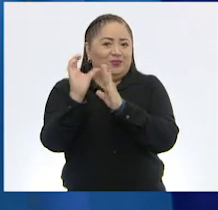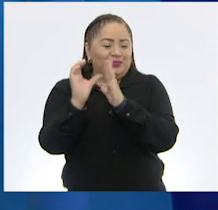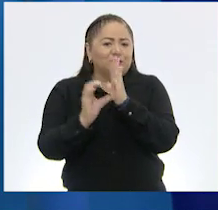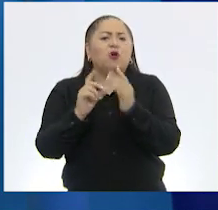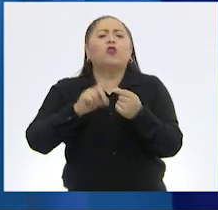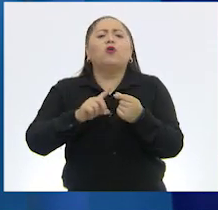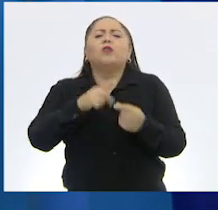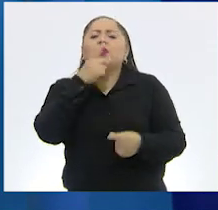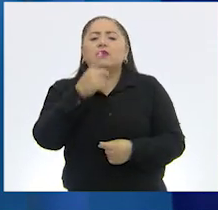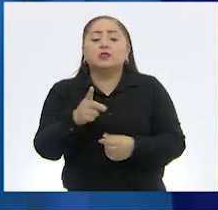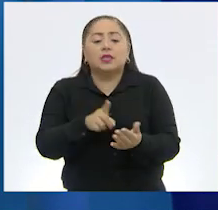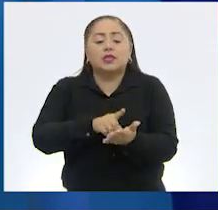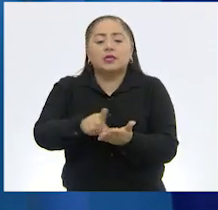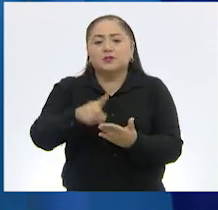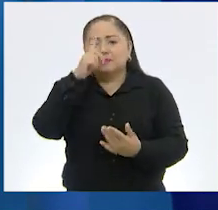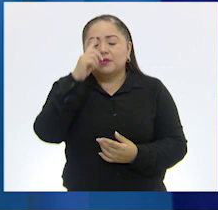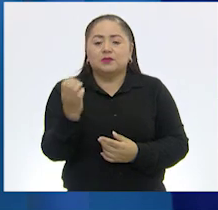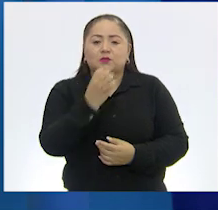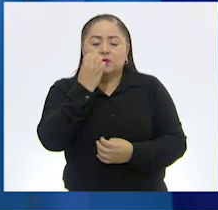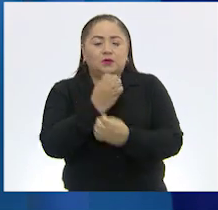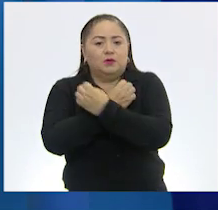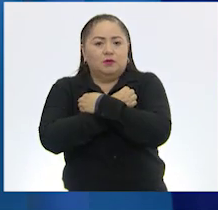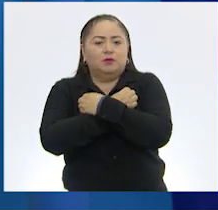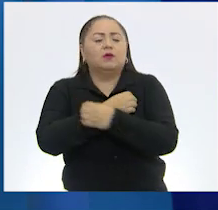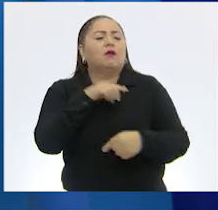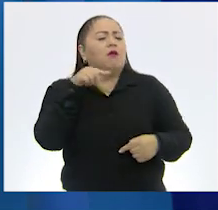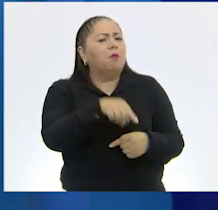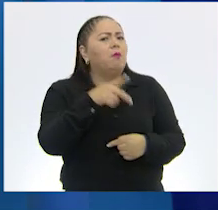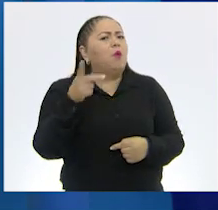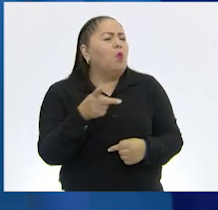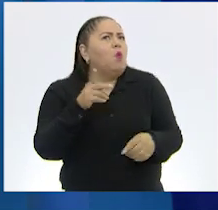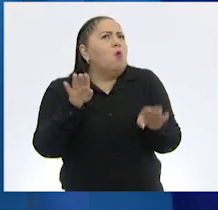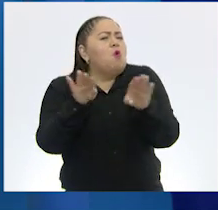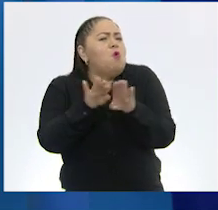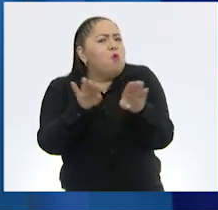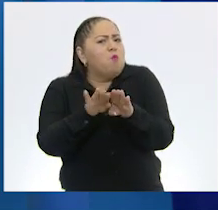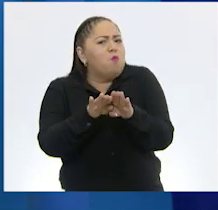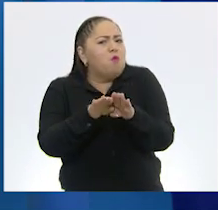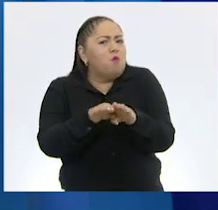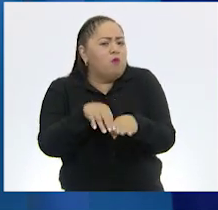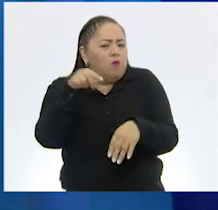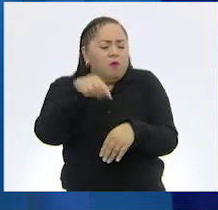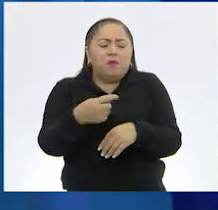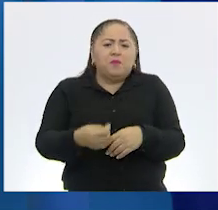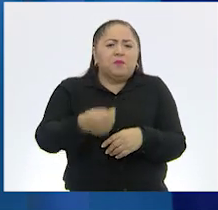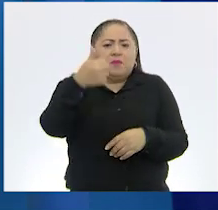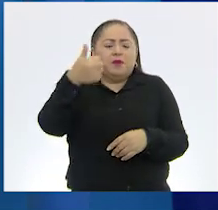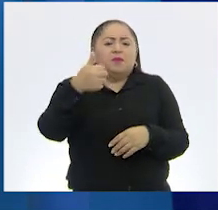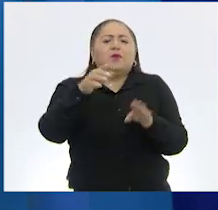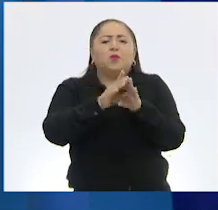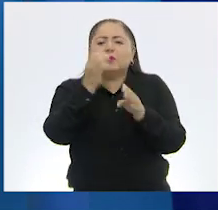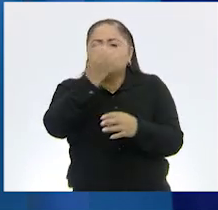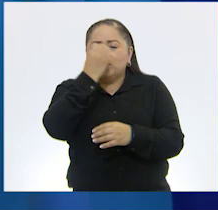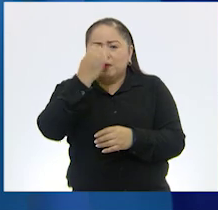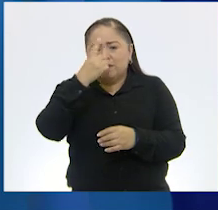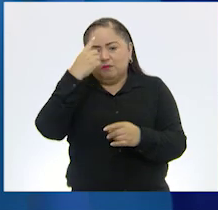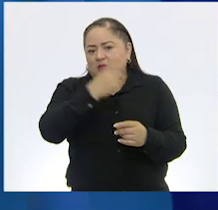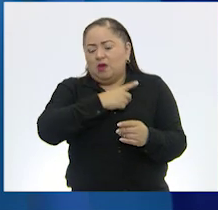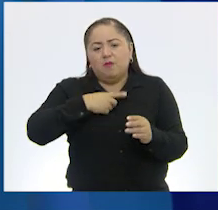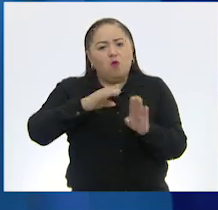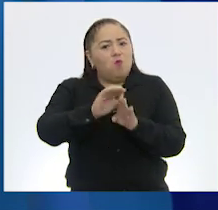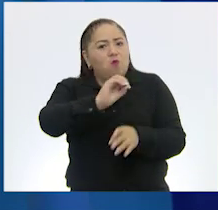que habla sobre el derecho a la educación y se estaba preguntando cómo es que llegó a la conclusión de que la educación debía